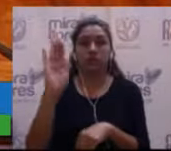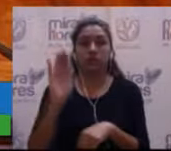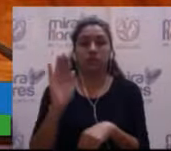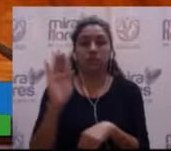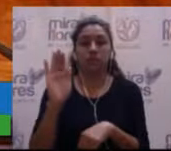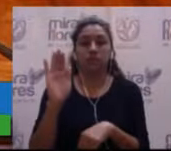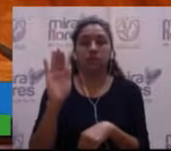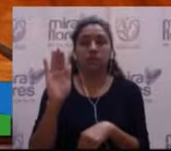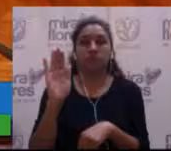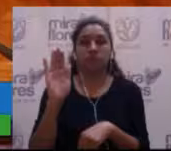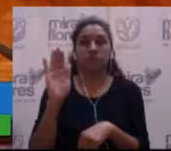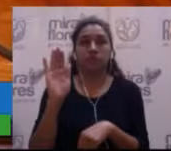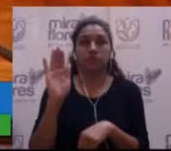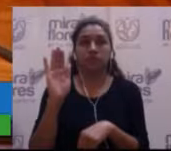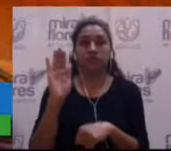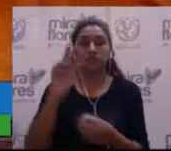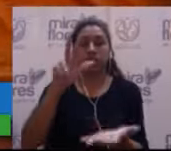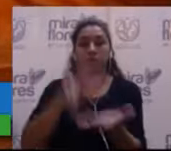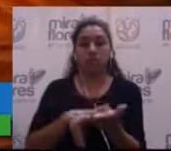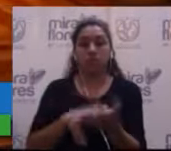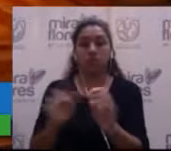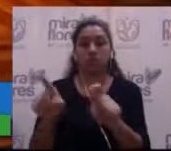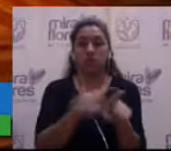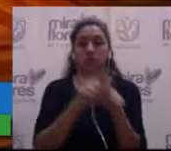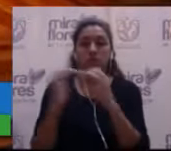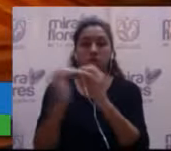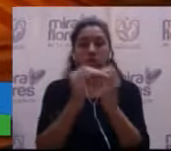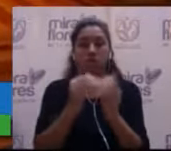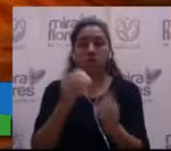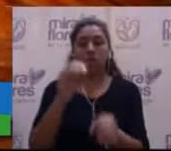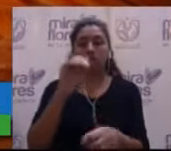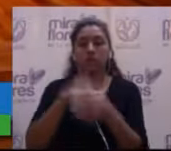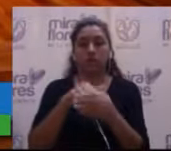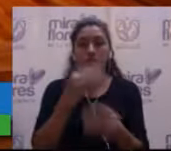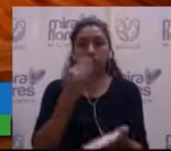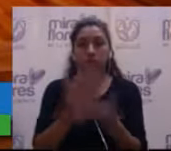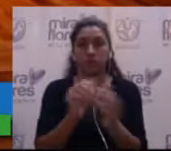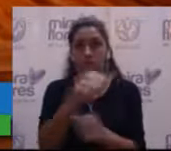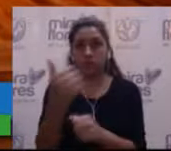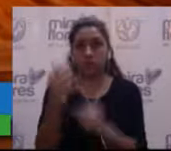conformidad, se aprueba por unanimidad de votos. Muchas gracias. Siguiente punto, por favor.